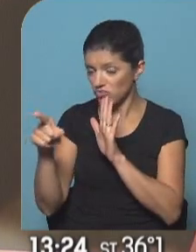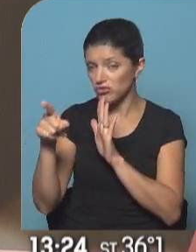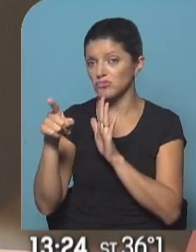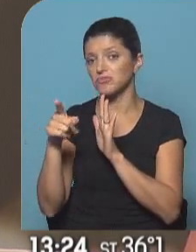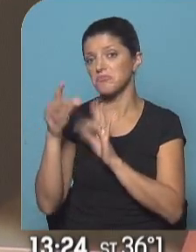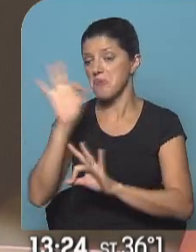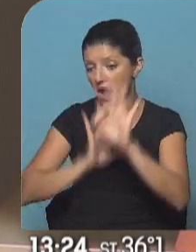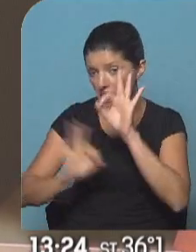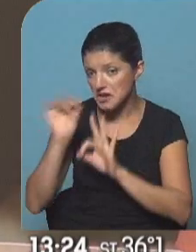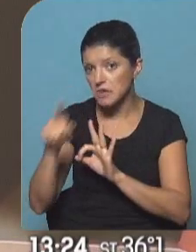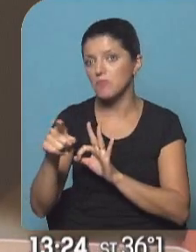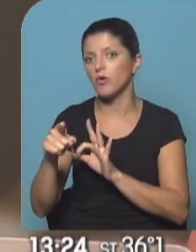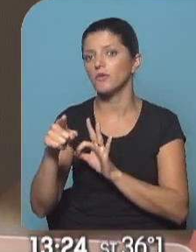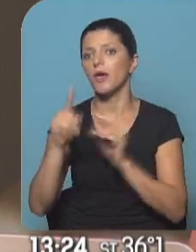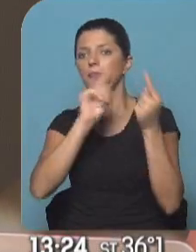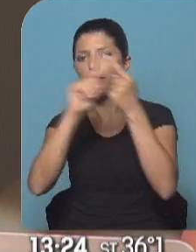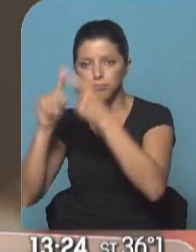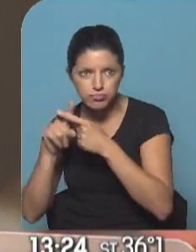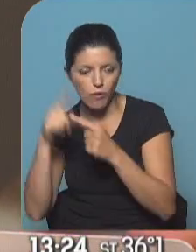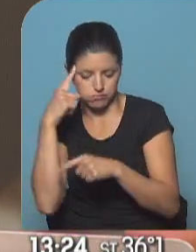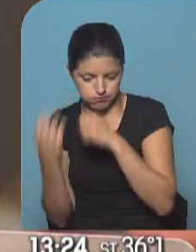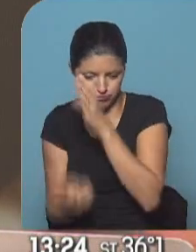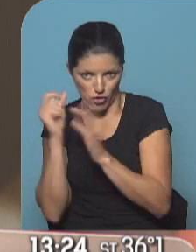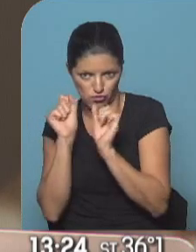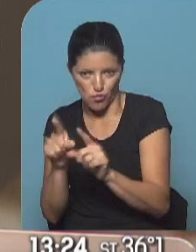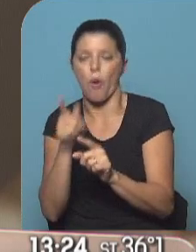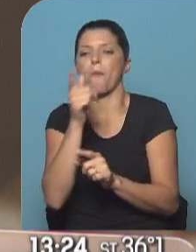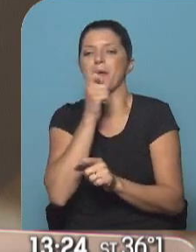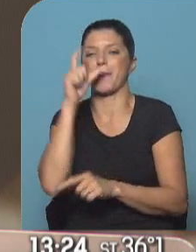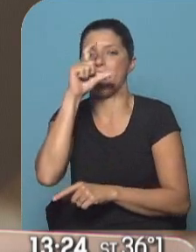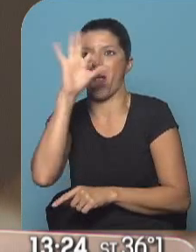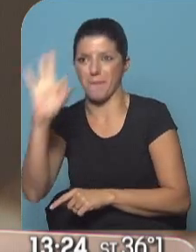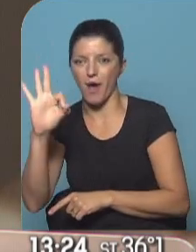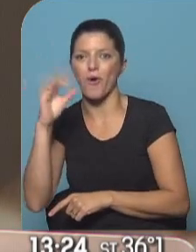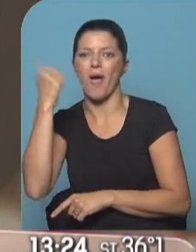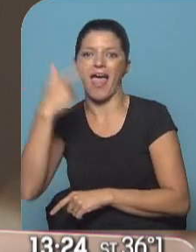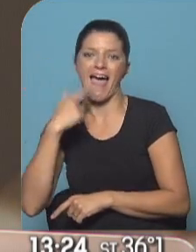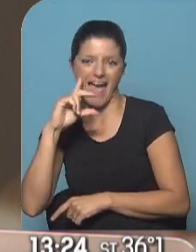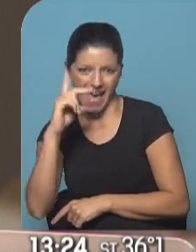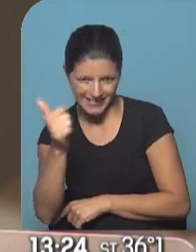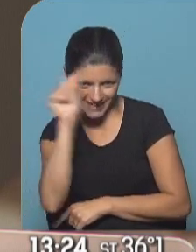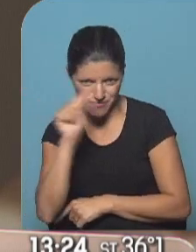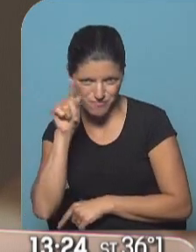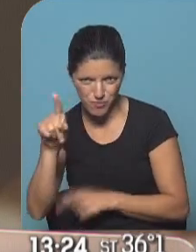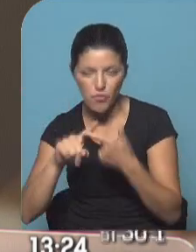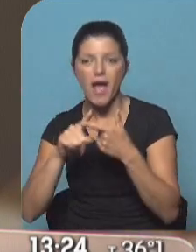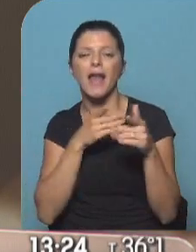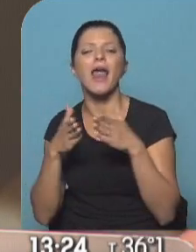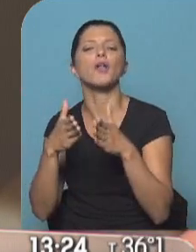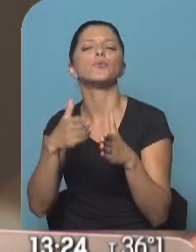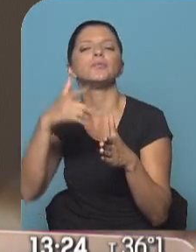de multilateralismo, entiendo, es decir, el Banco Asiático, hasta la Ruta de la Seda, digamos, son alternativas